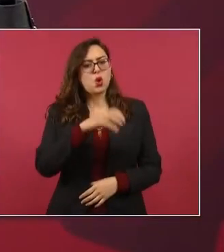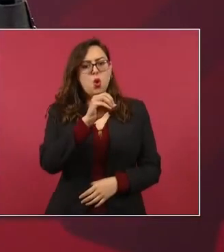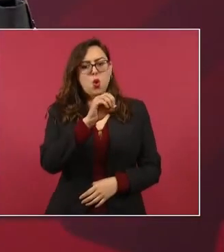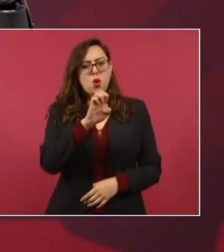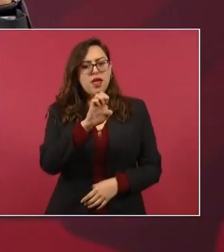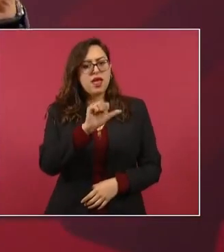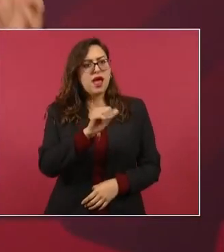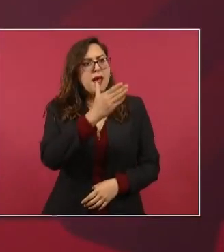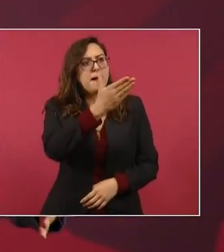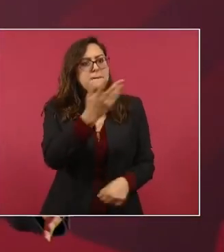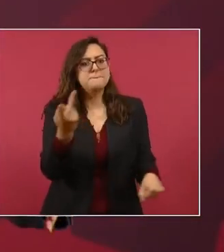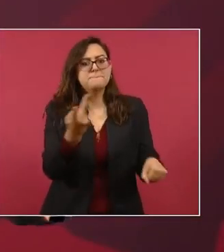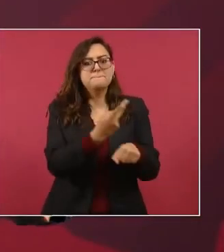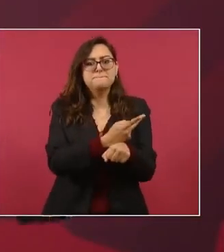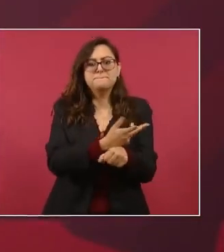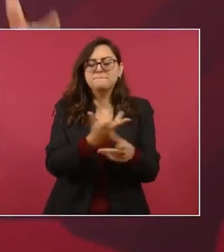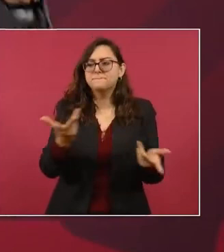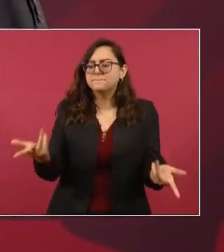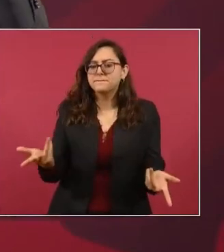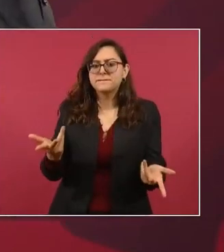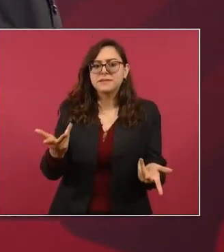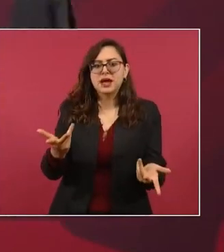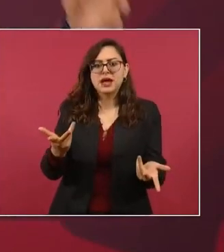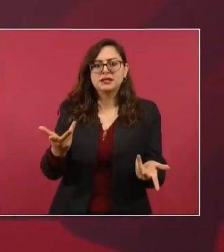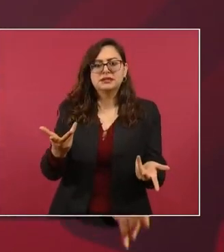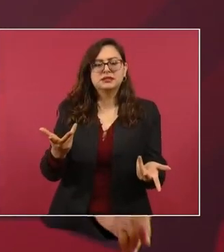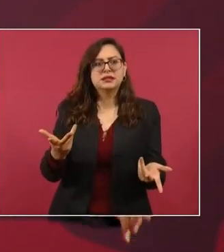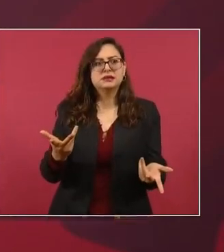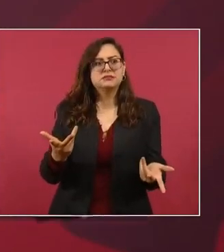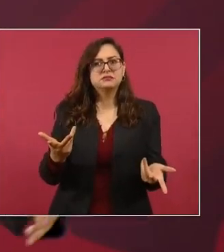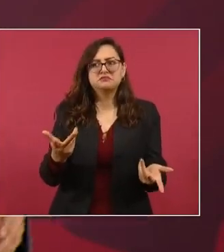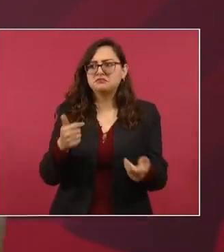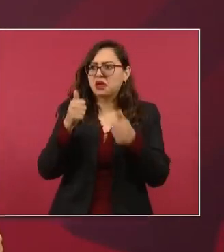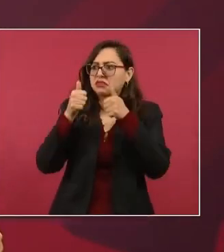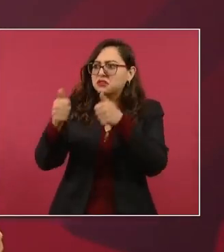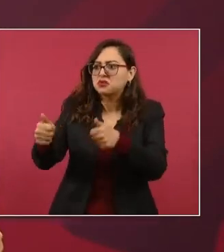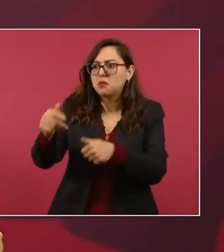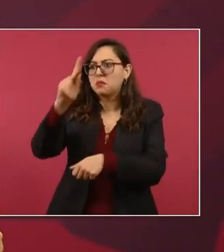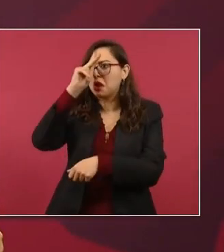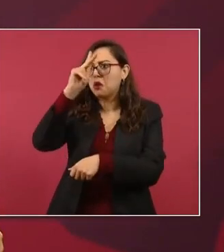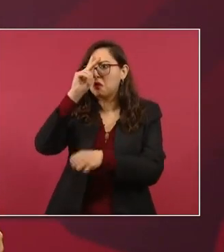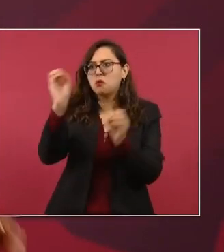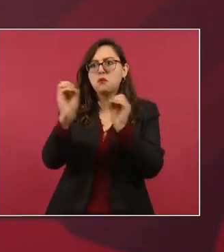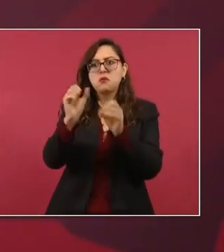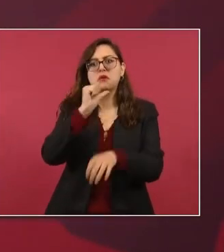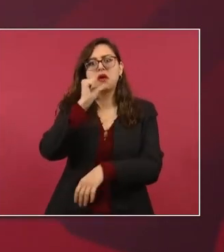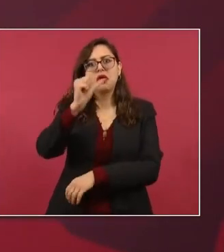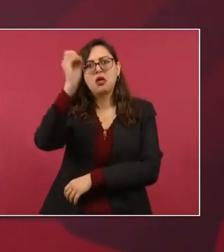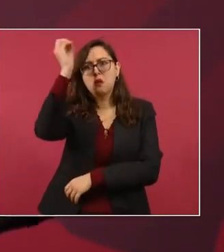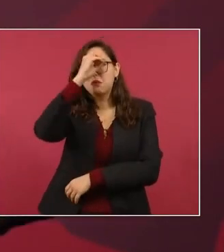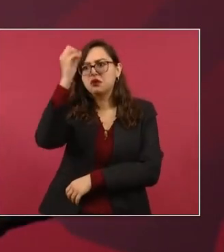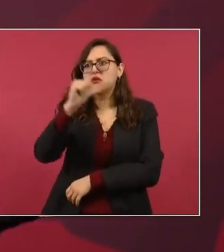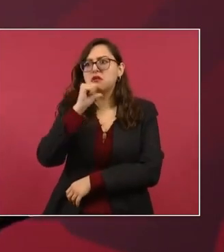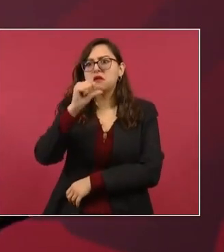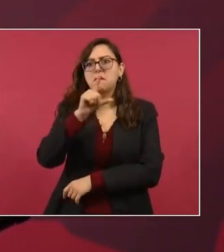comisiones y declarando de que había habido fraude en las elecciones? Y ahora